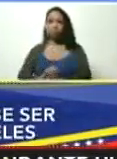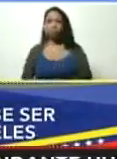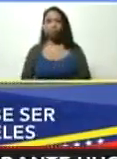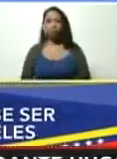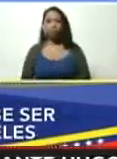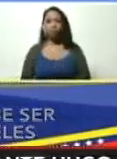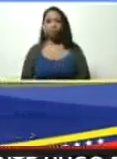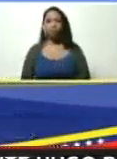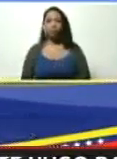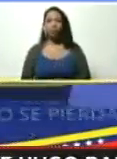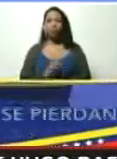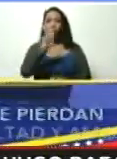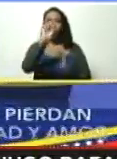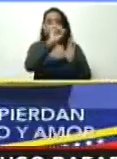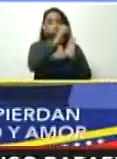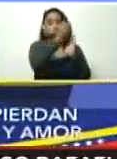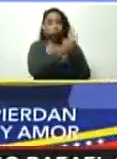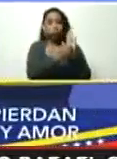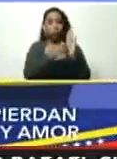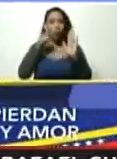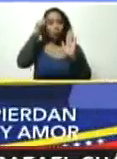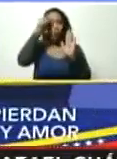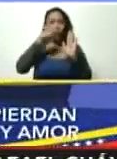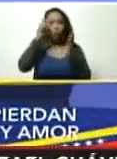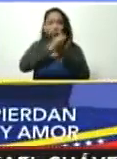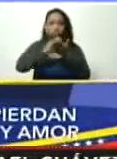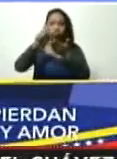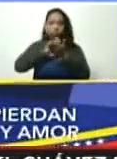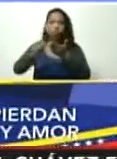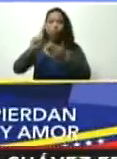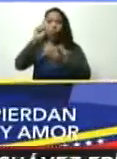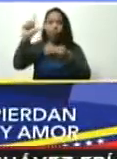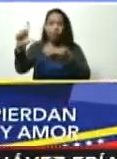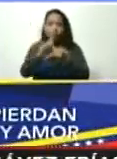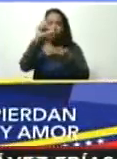algún documental, que escribiera algún libro